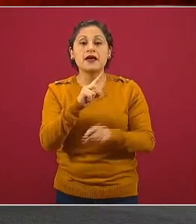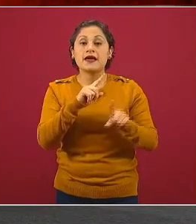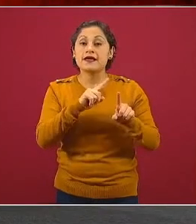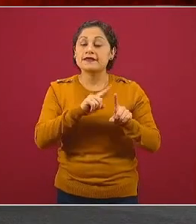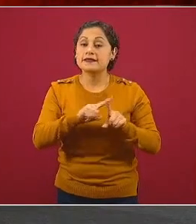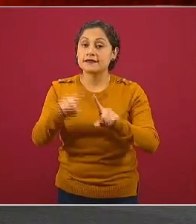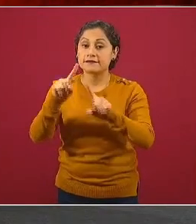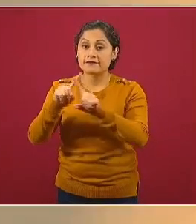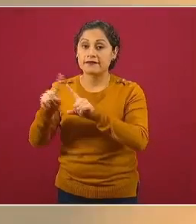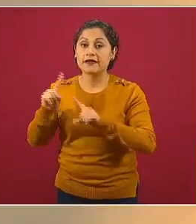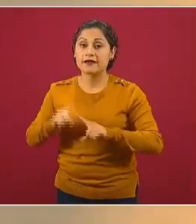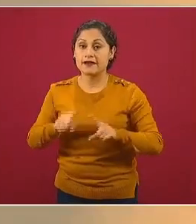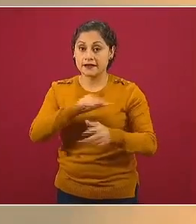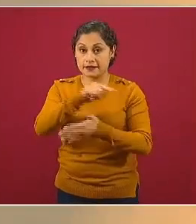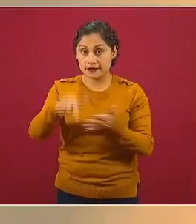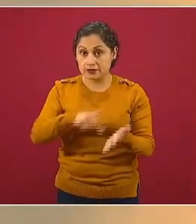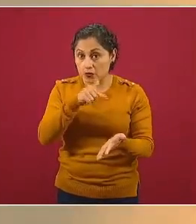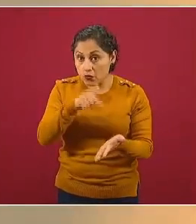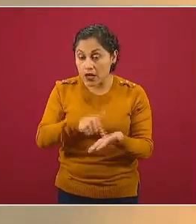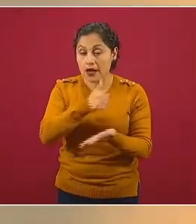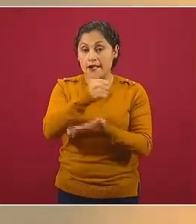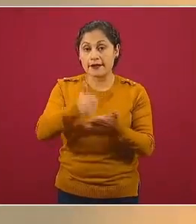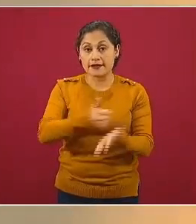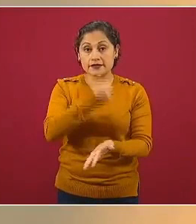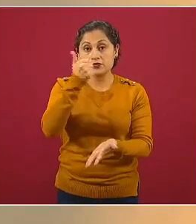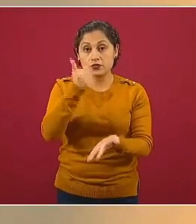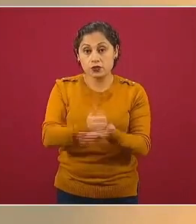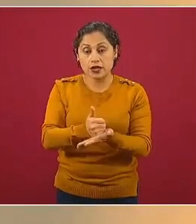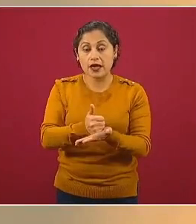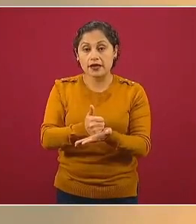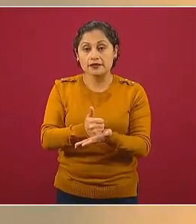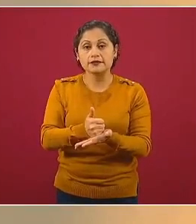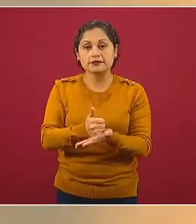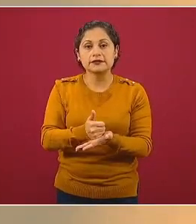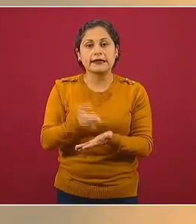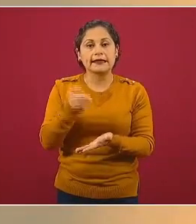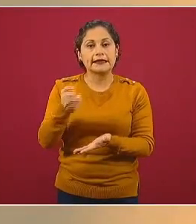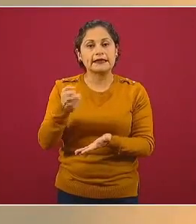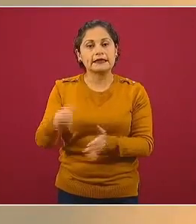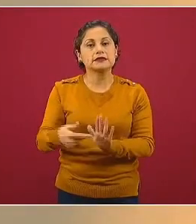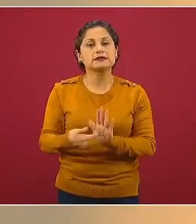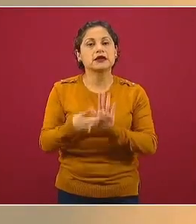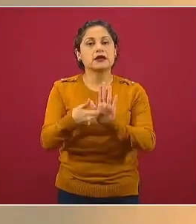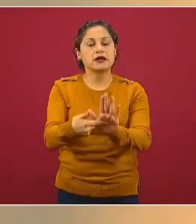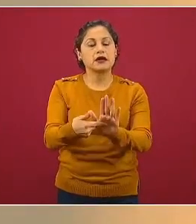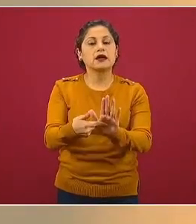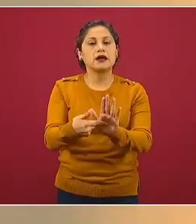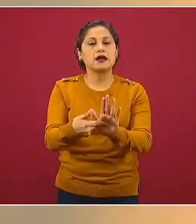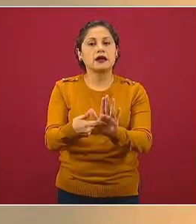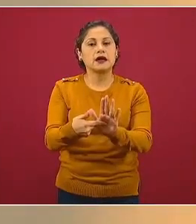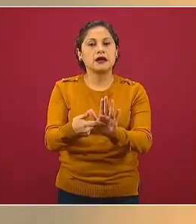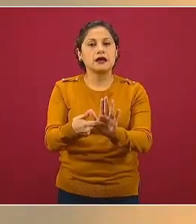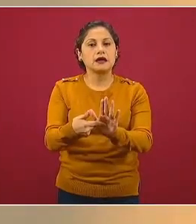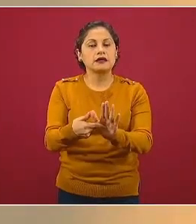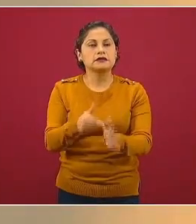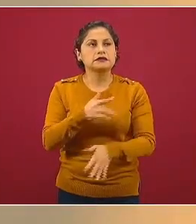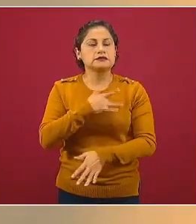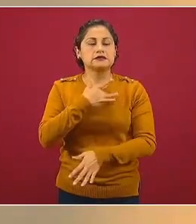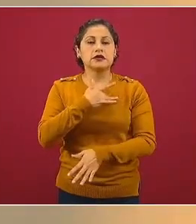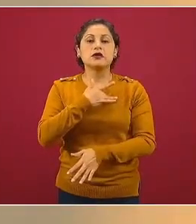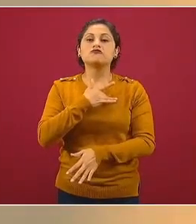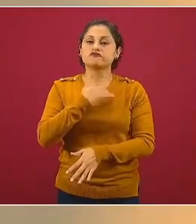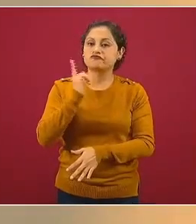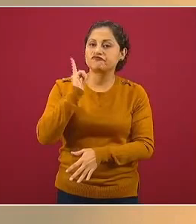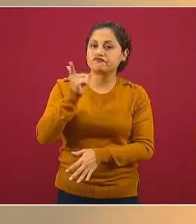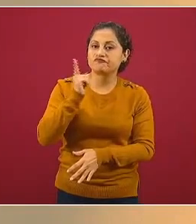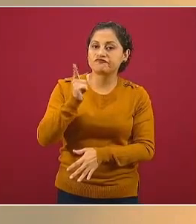ciertas regiones, en ciertas ciudades, que nos ilustran precisamente situaciones alentadoras del